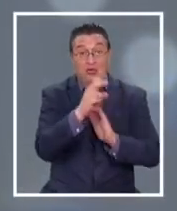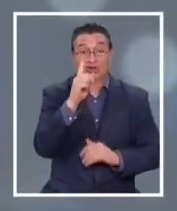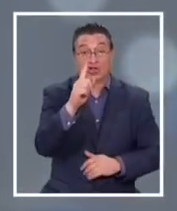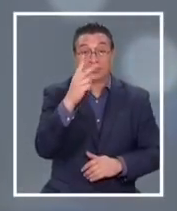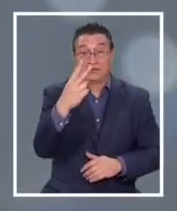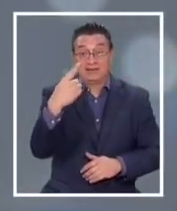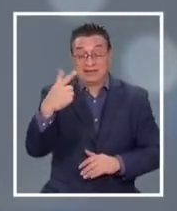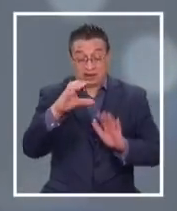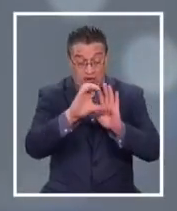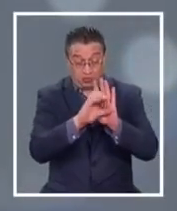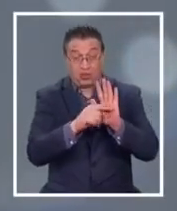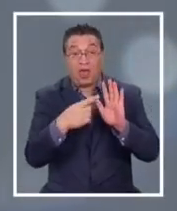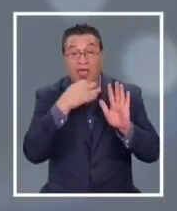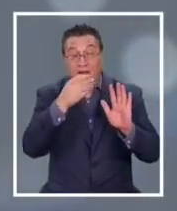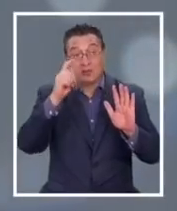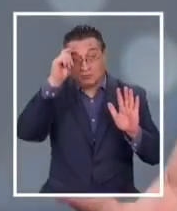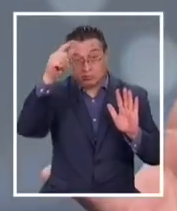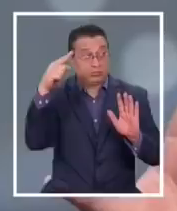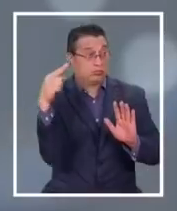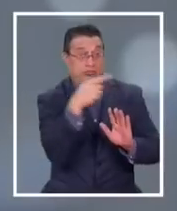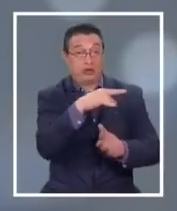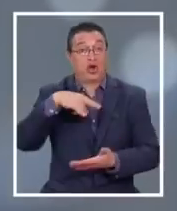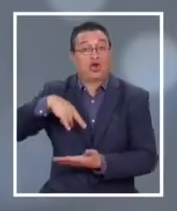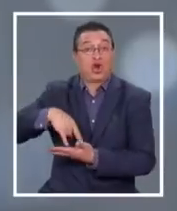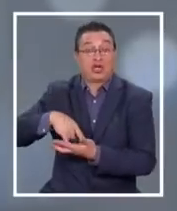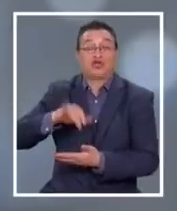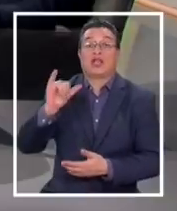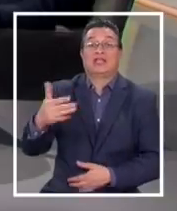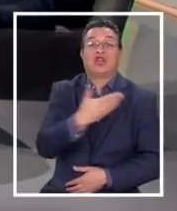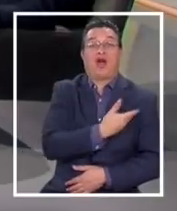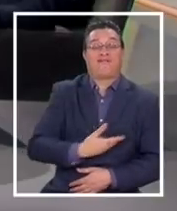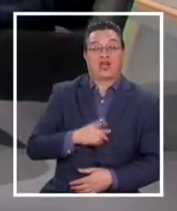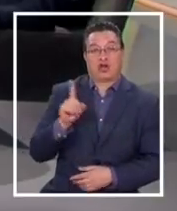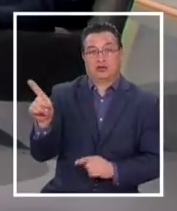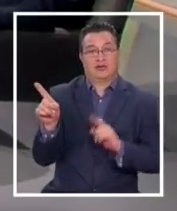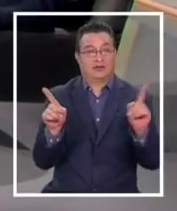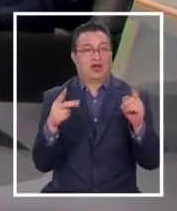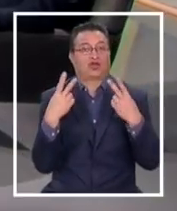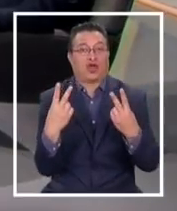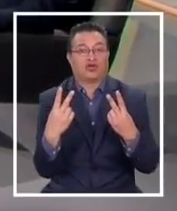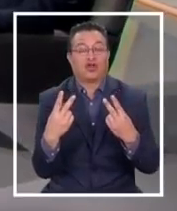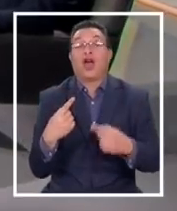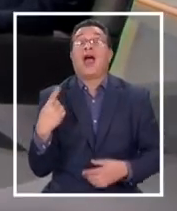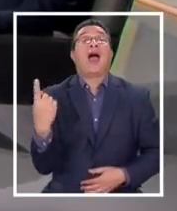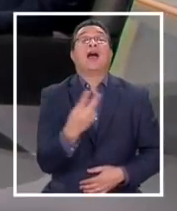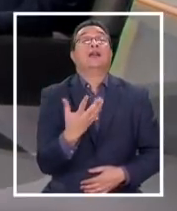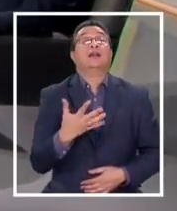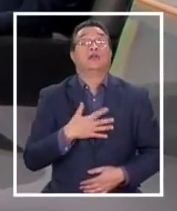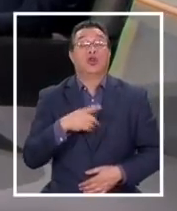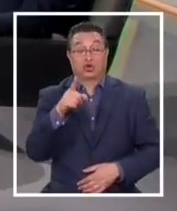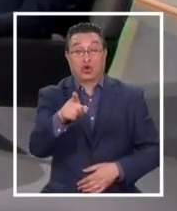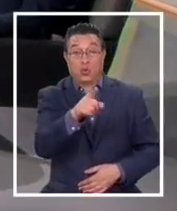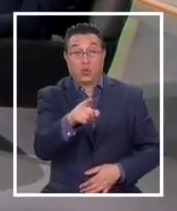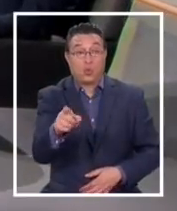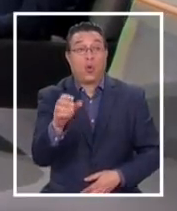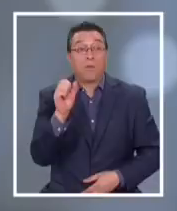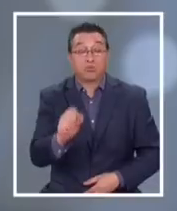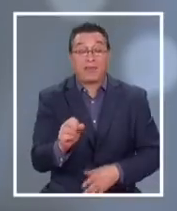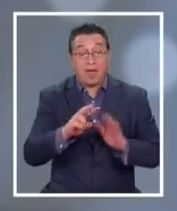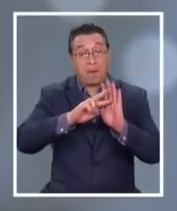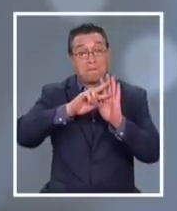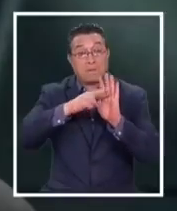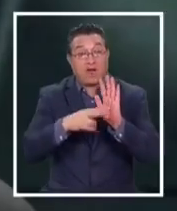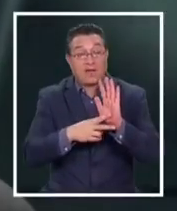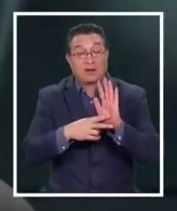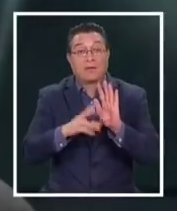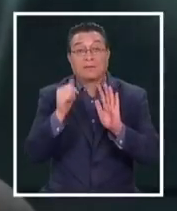de la Constitución, la iniciativa la tiene el Congreso y el gobierno. Y lo que nosotros estamos esperando... O sea, ustedes pueden modificar,